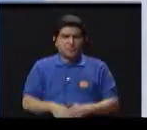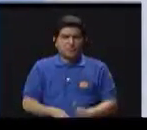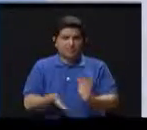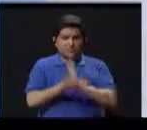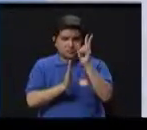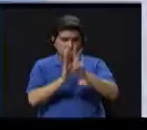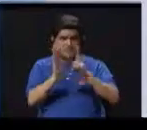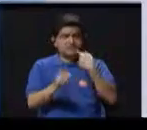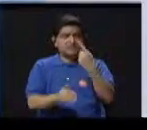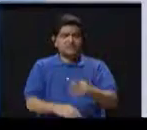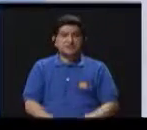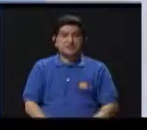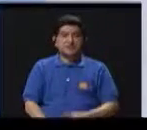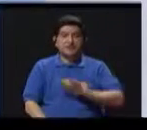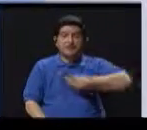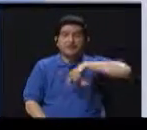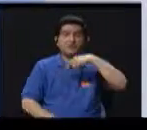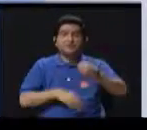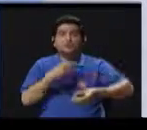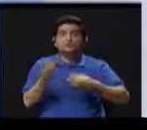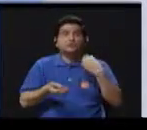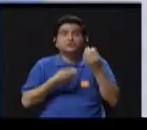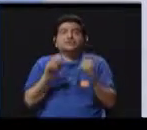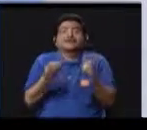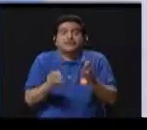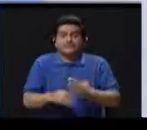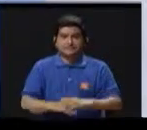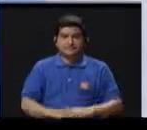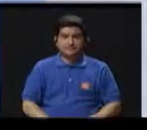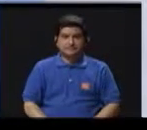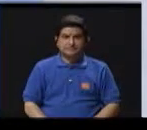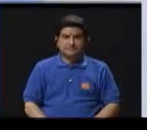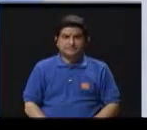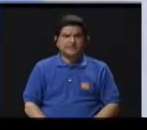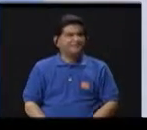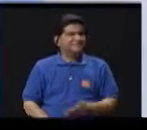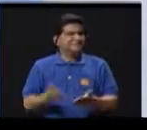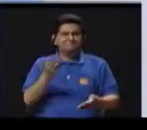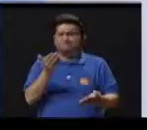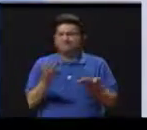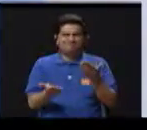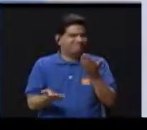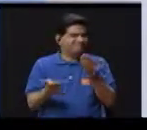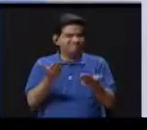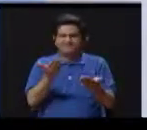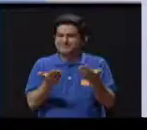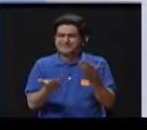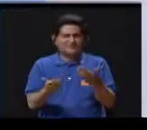este documental, les dijimos, ¿cómo hacemos, verdad?, para que no sea como,